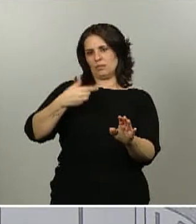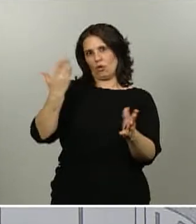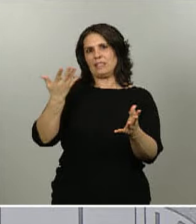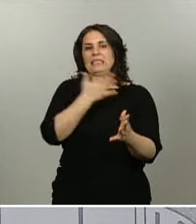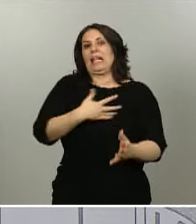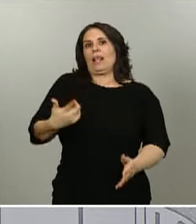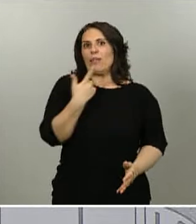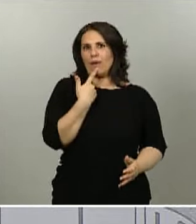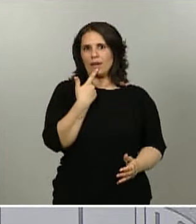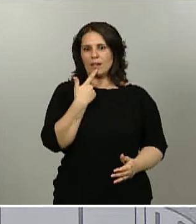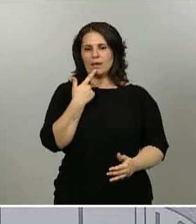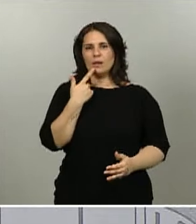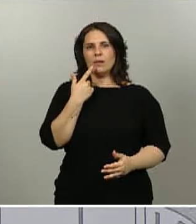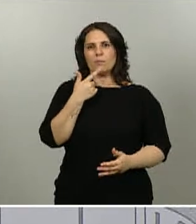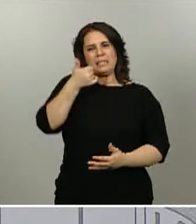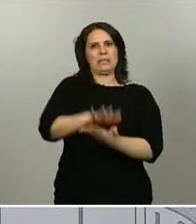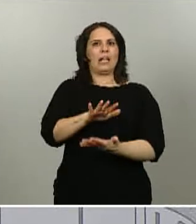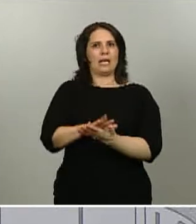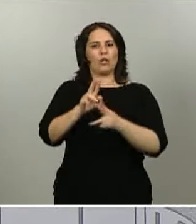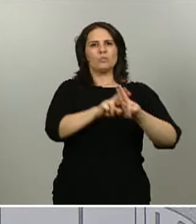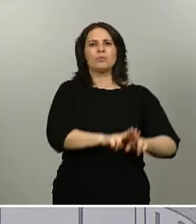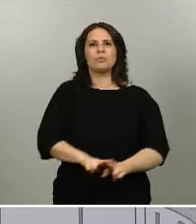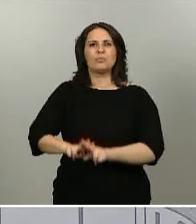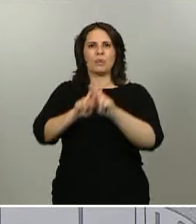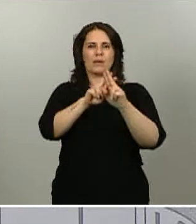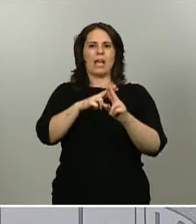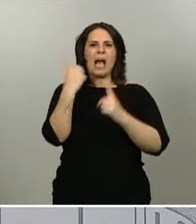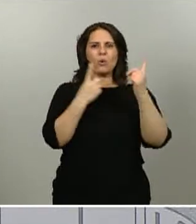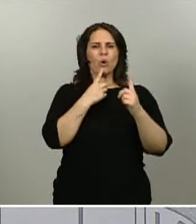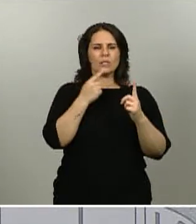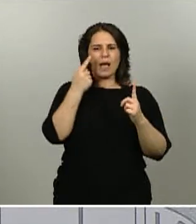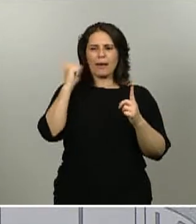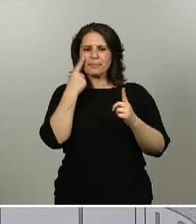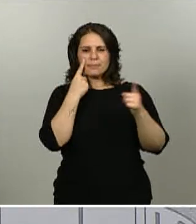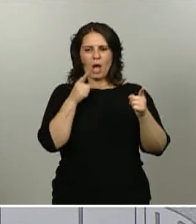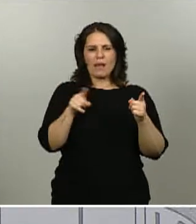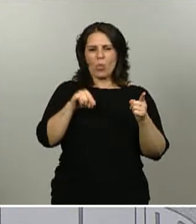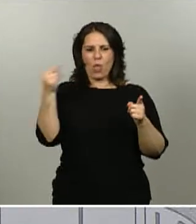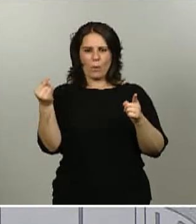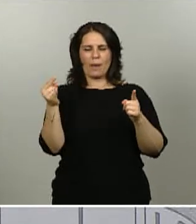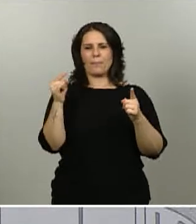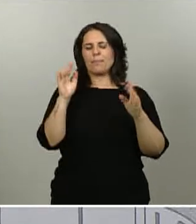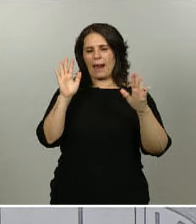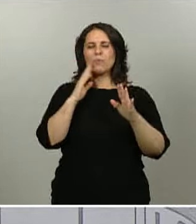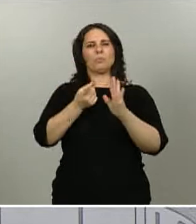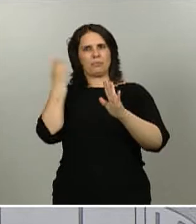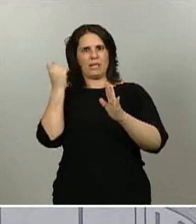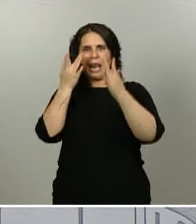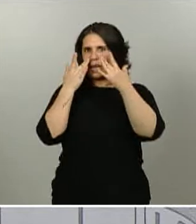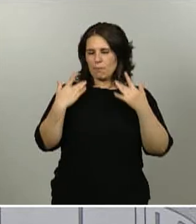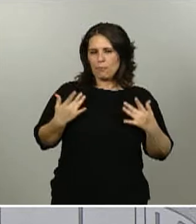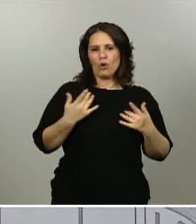permitiendo limpiar algunos duplicados, validar datos que sí que eran producidos por